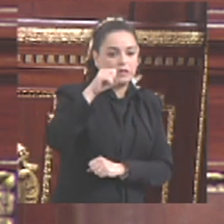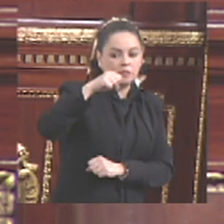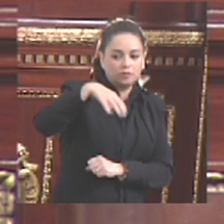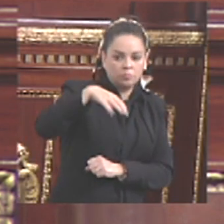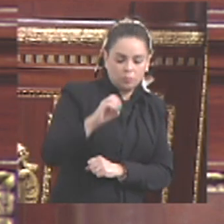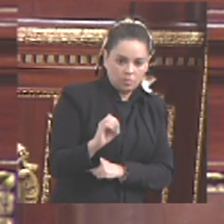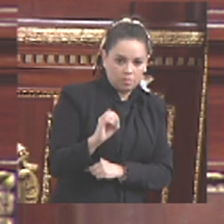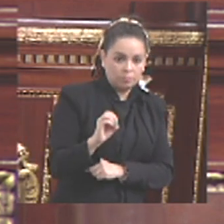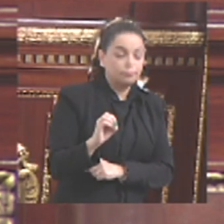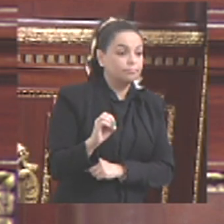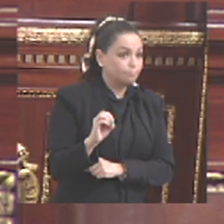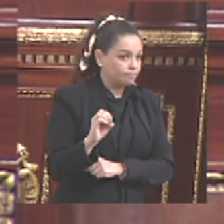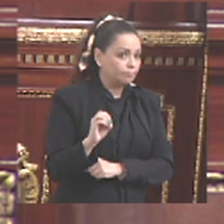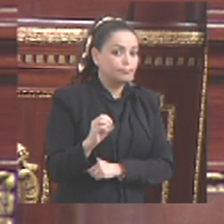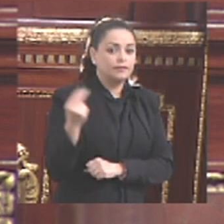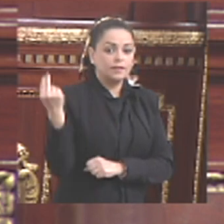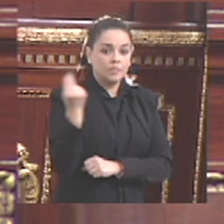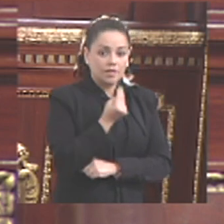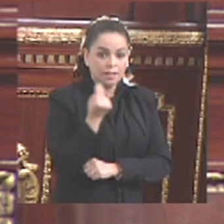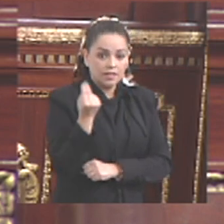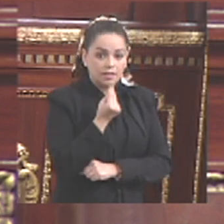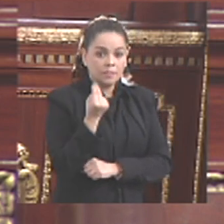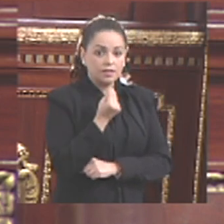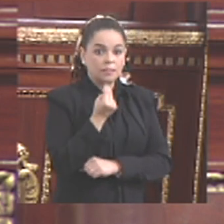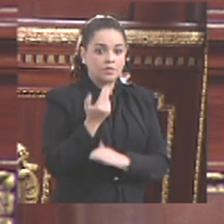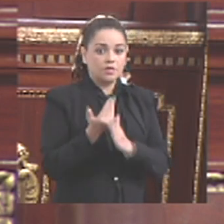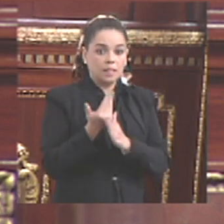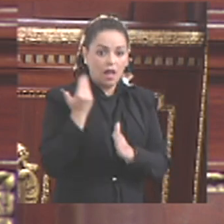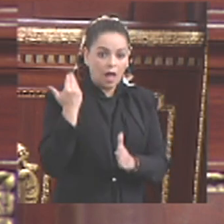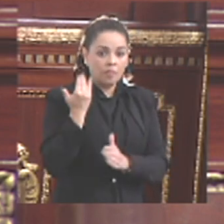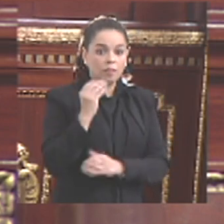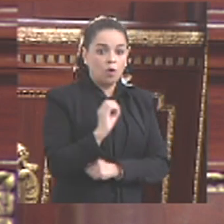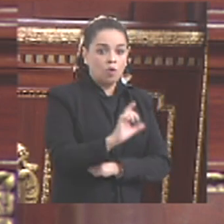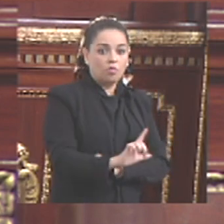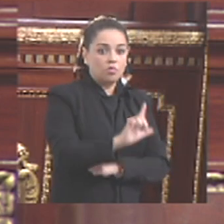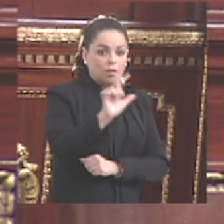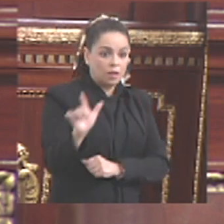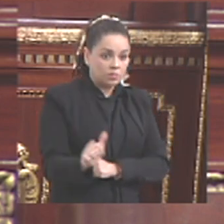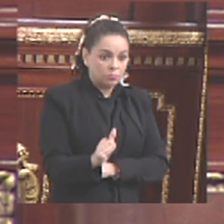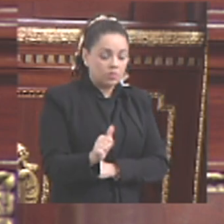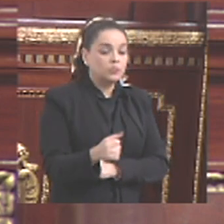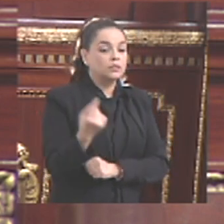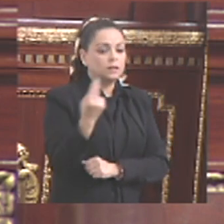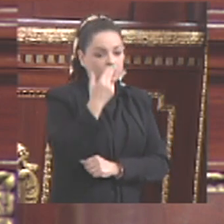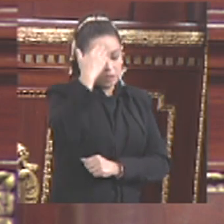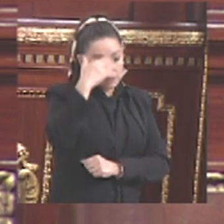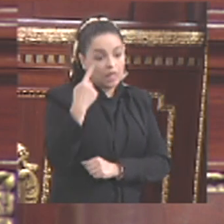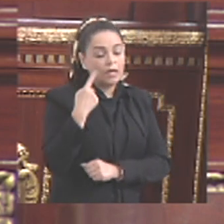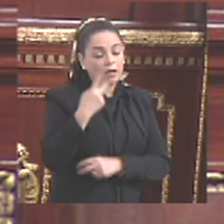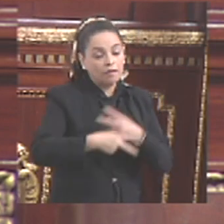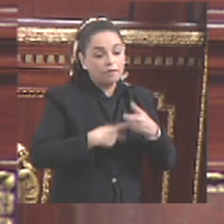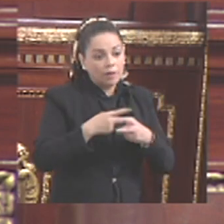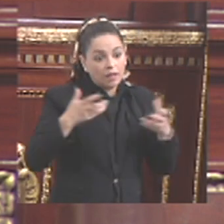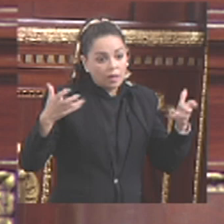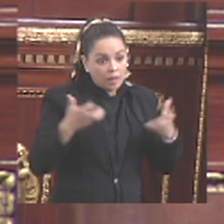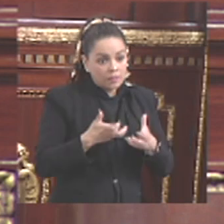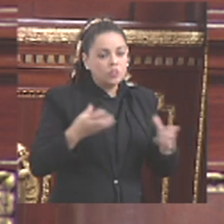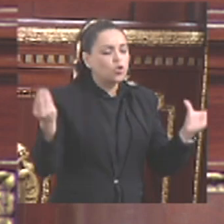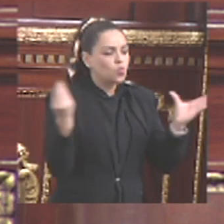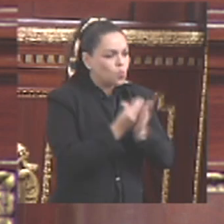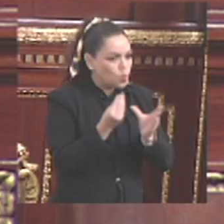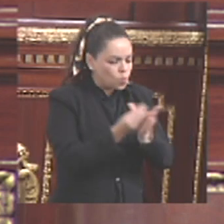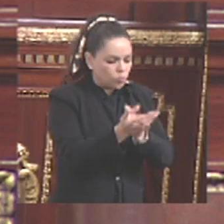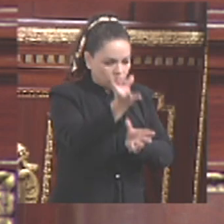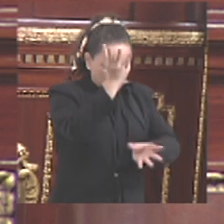las acciones a llevar a cabo antes, durante y después de un evento de esta naturaleza, así como una serie de cursos como